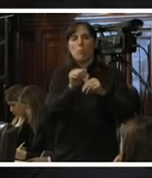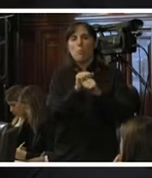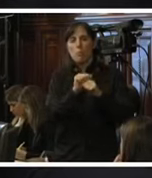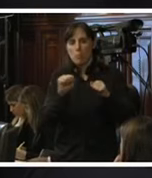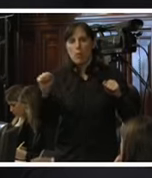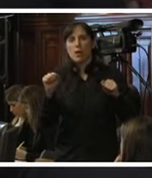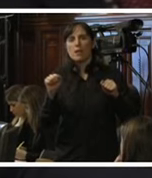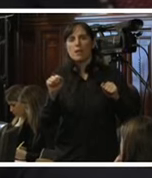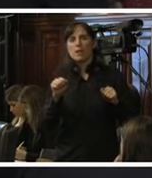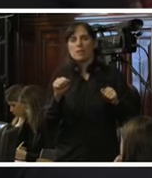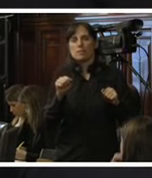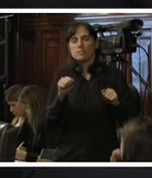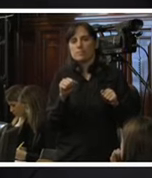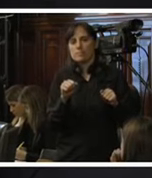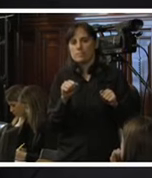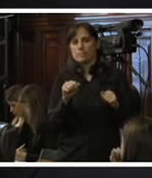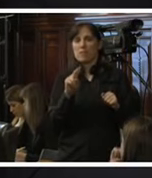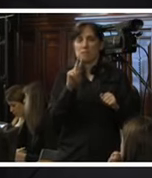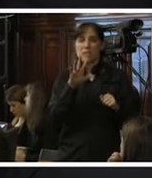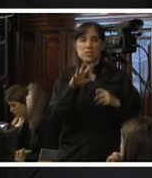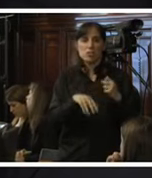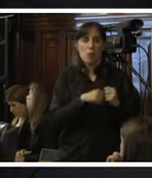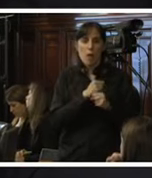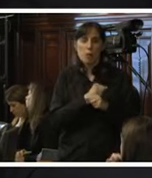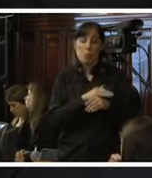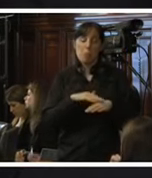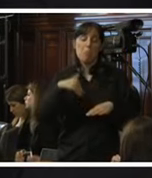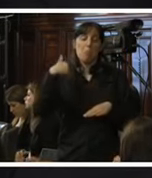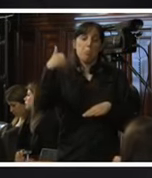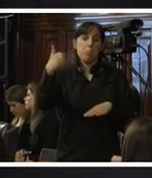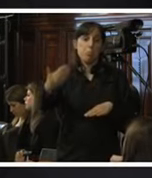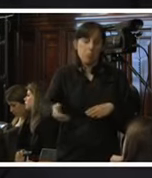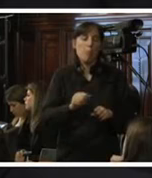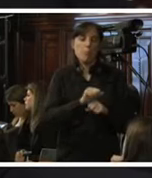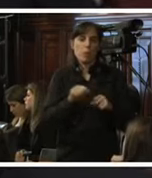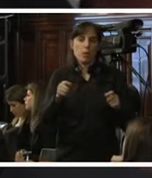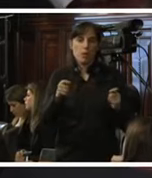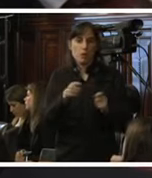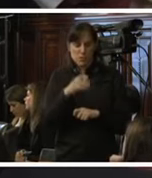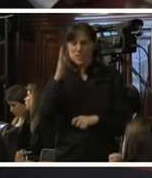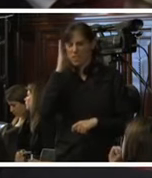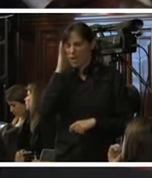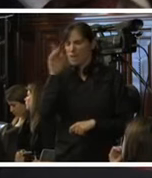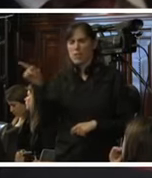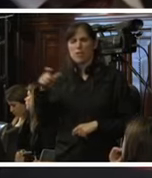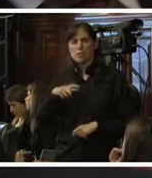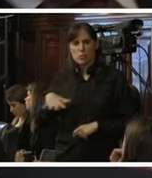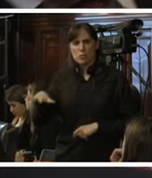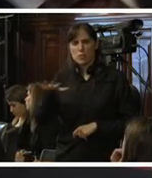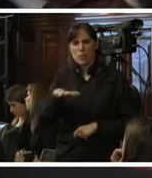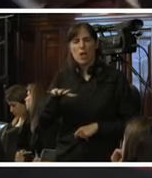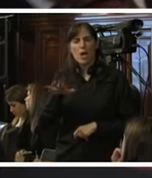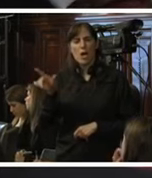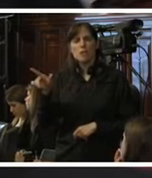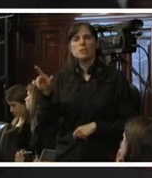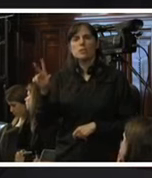al paso de una generación, 25 años. Y coincido con el representante de la sociedad civil en esto,